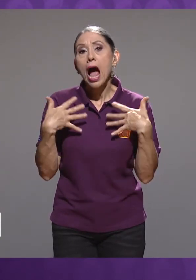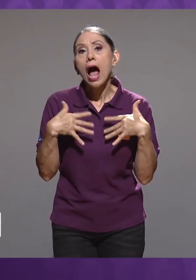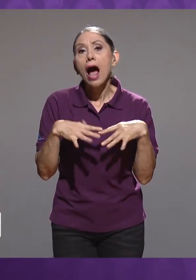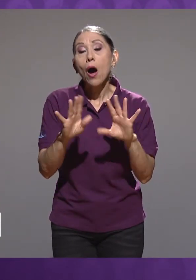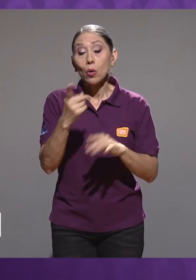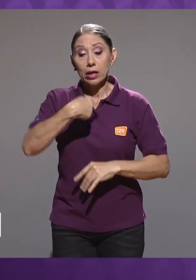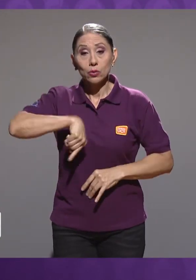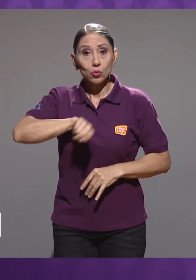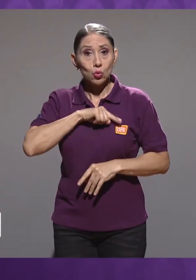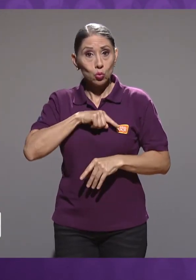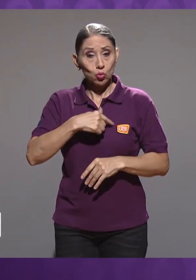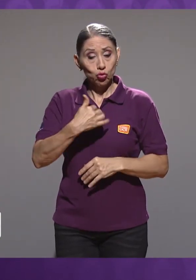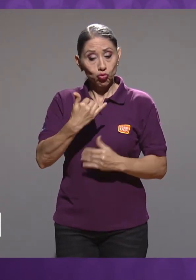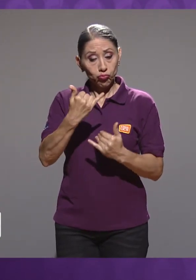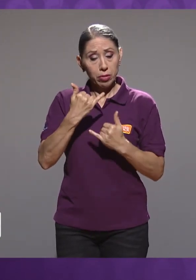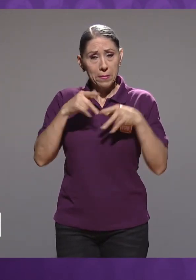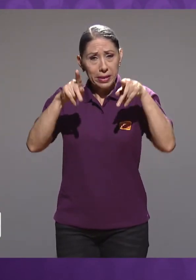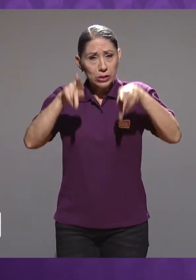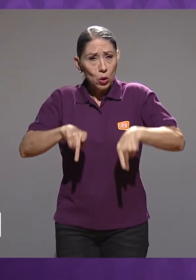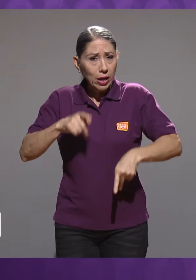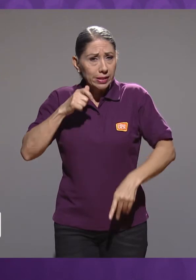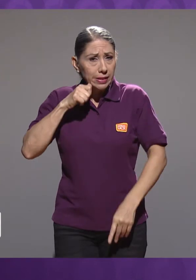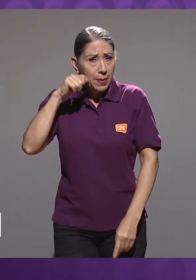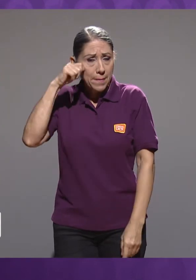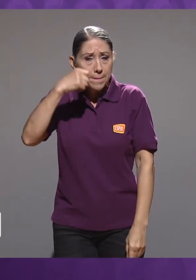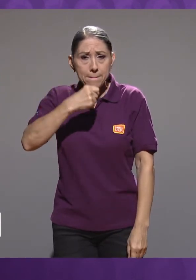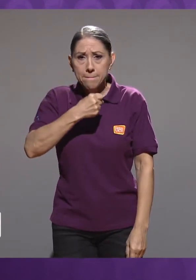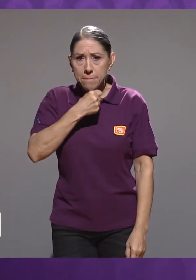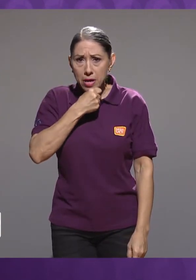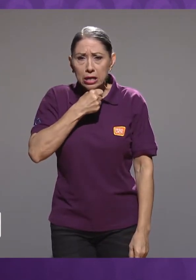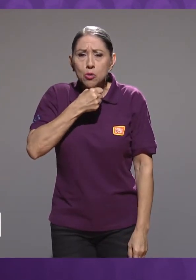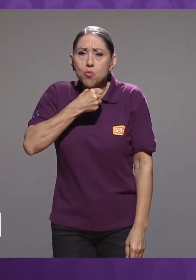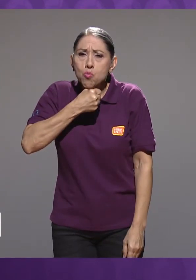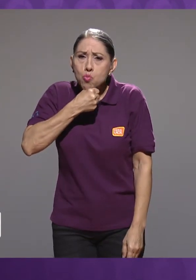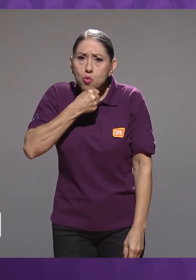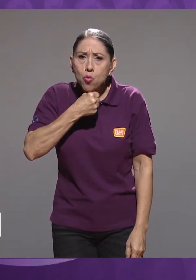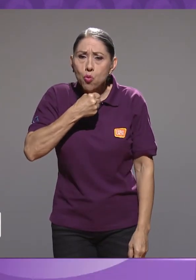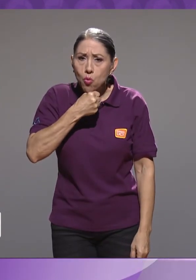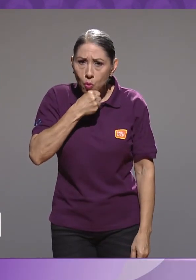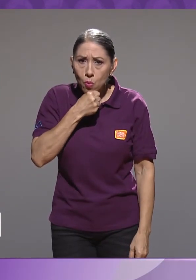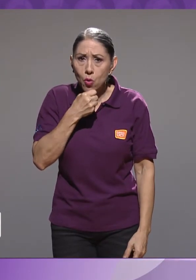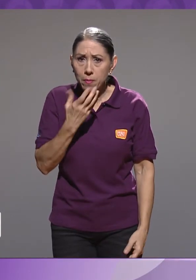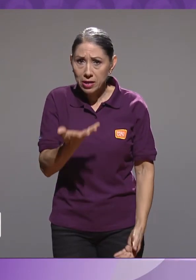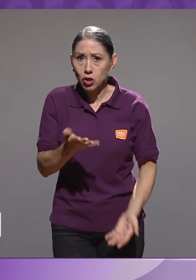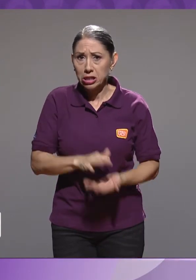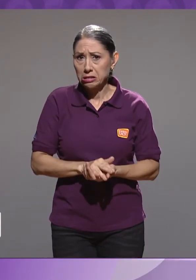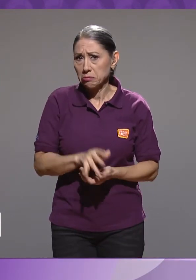somos personas mayores, muy mayores, de